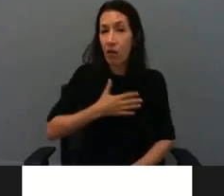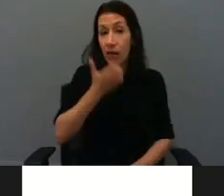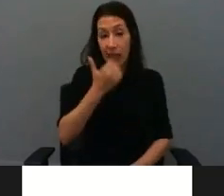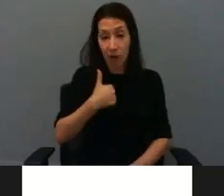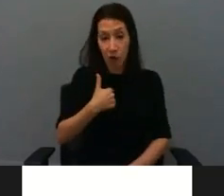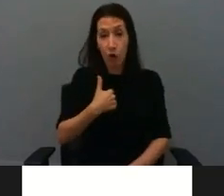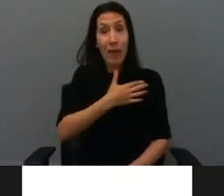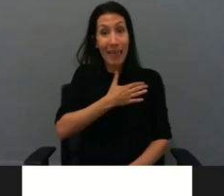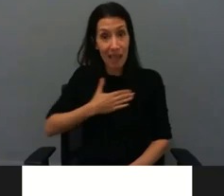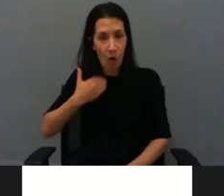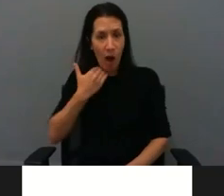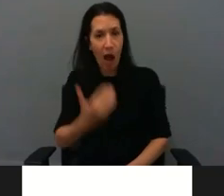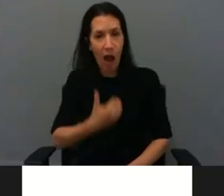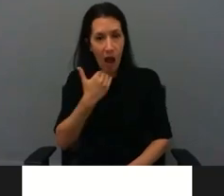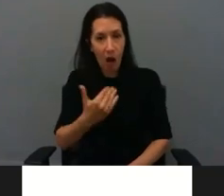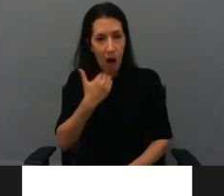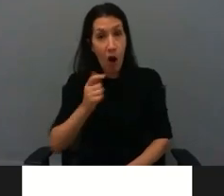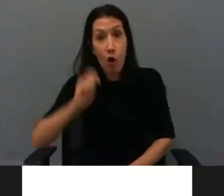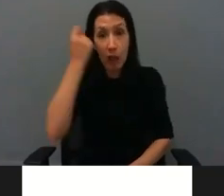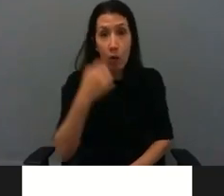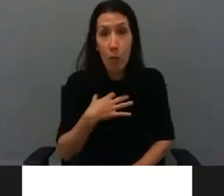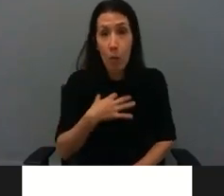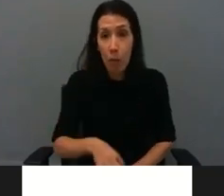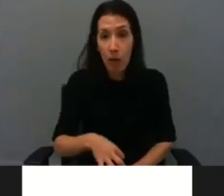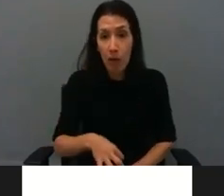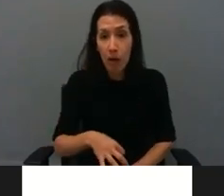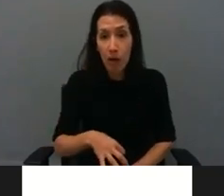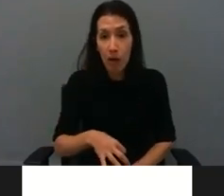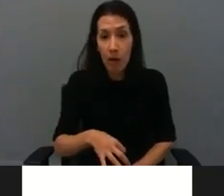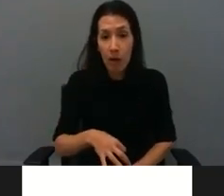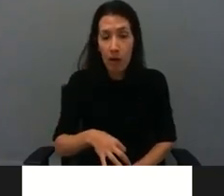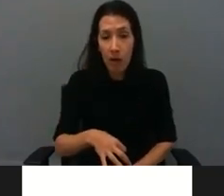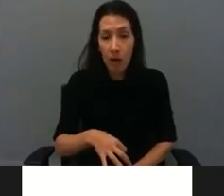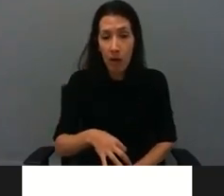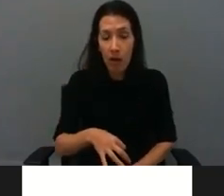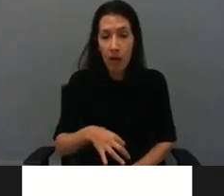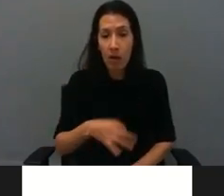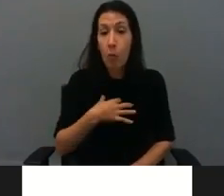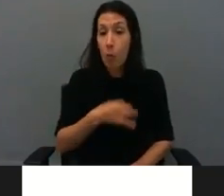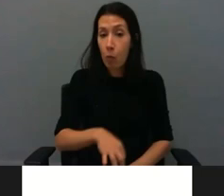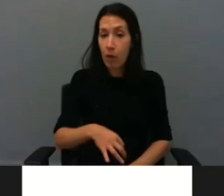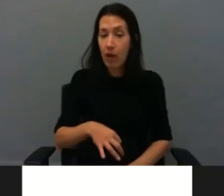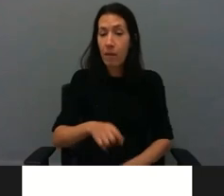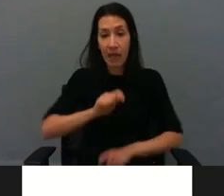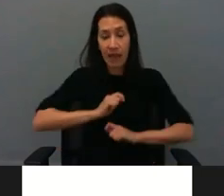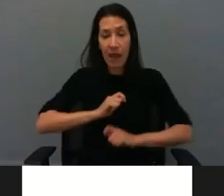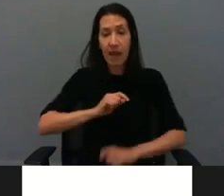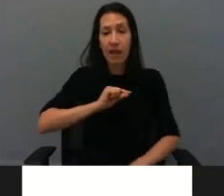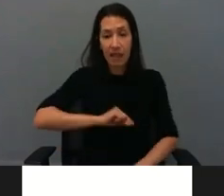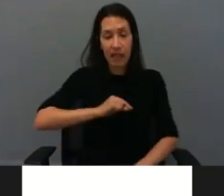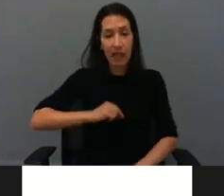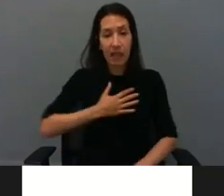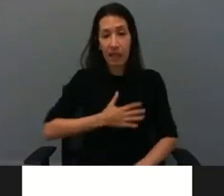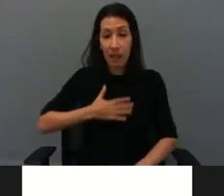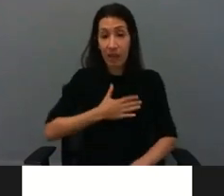deseo algo y lo consigo, me siento satisfecha. Y eso a ella también se le nota. Cuando